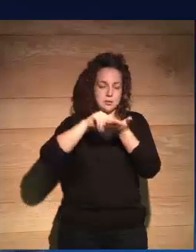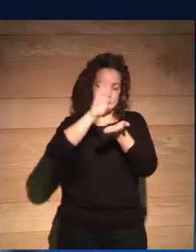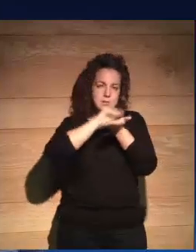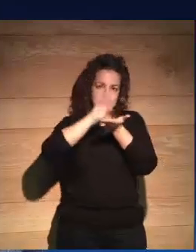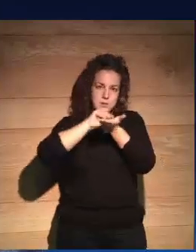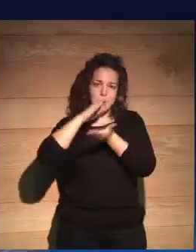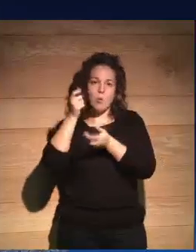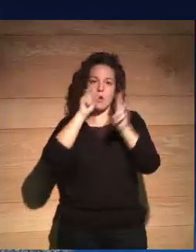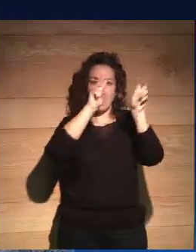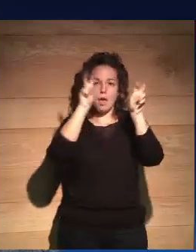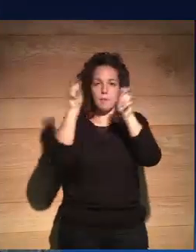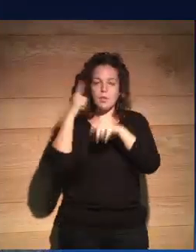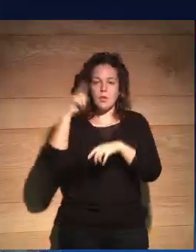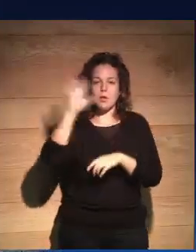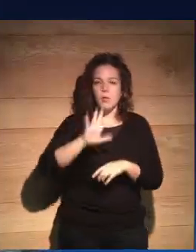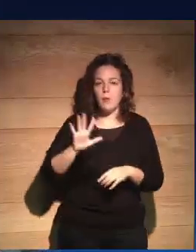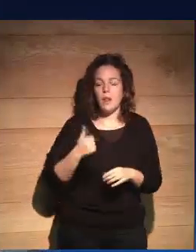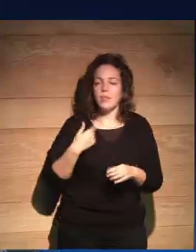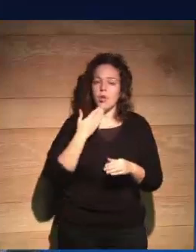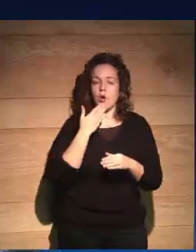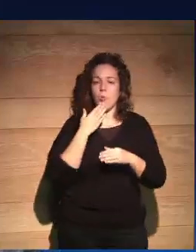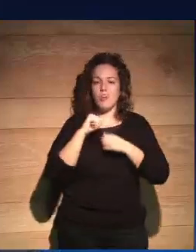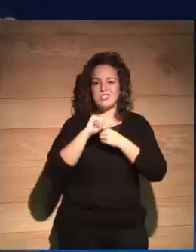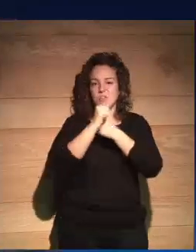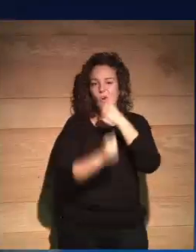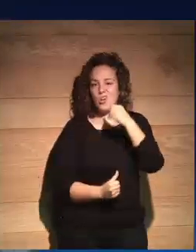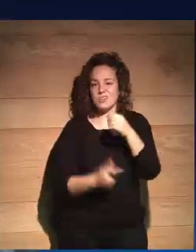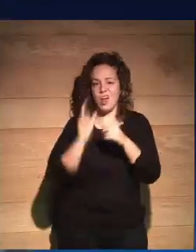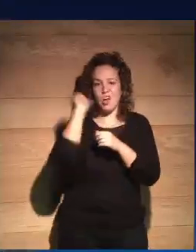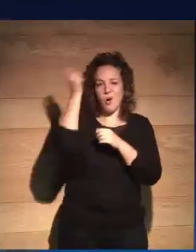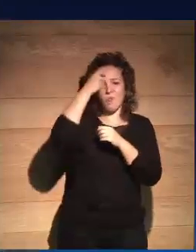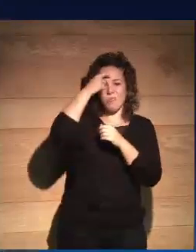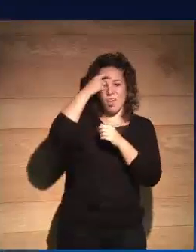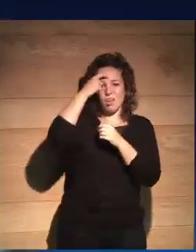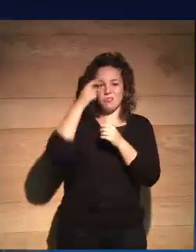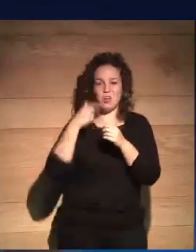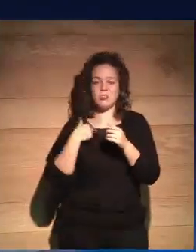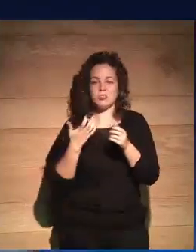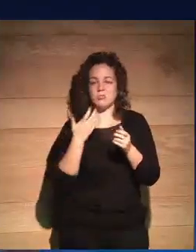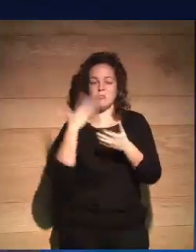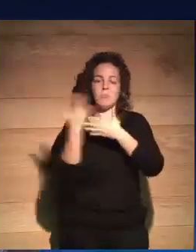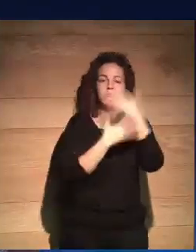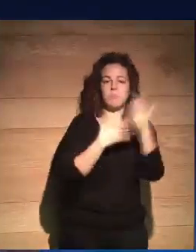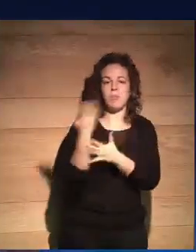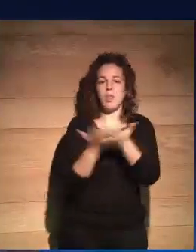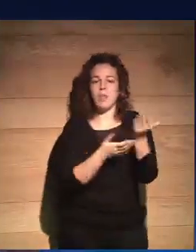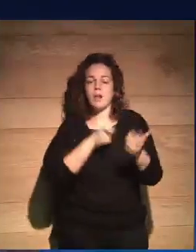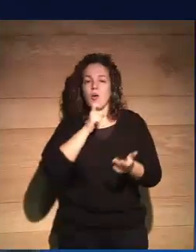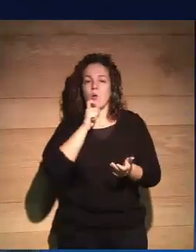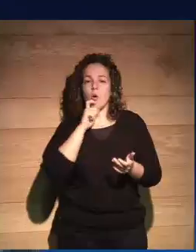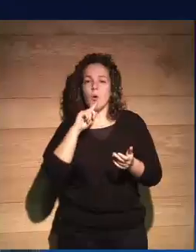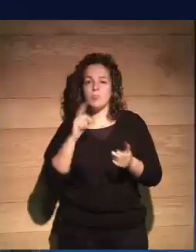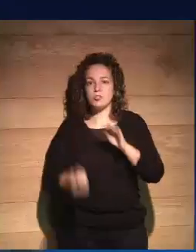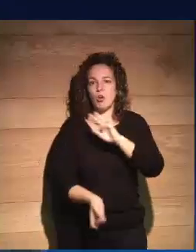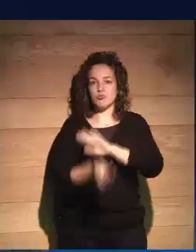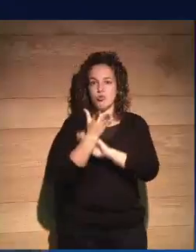que parece que has metido en una bolsa varios conceptos, Stradivarius, amanecer y no sé qué, cómo lo junto, ¿no? Y de repente